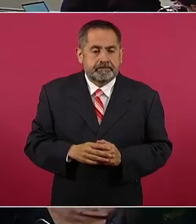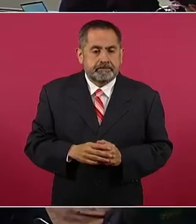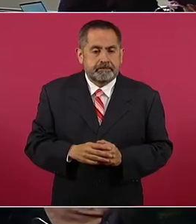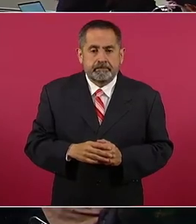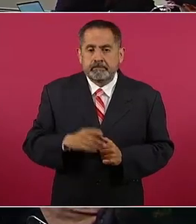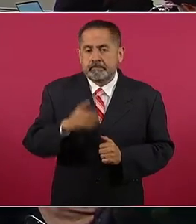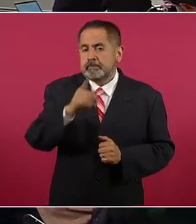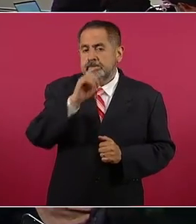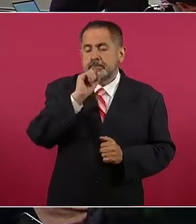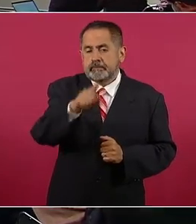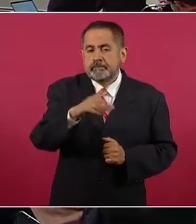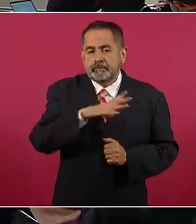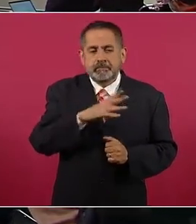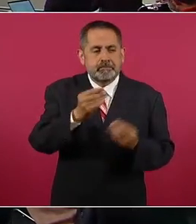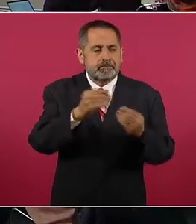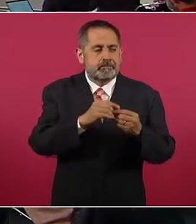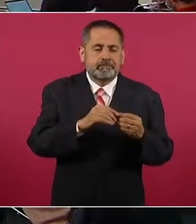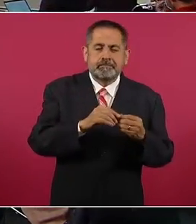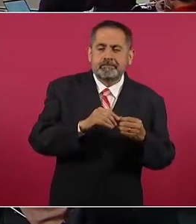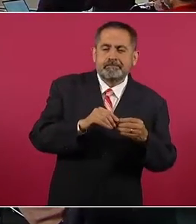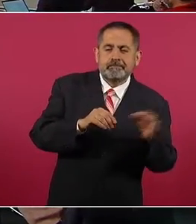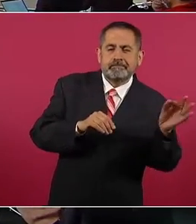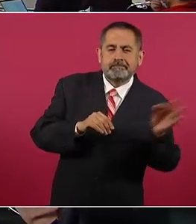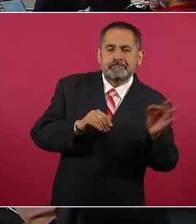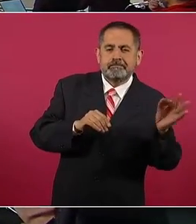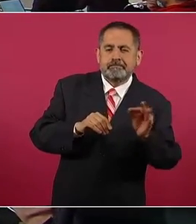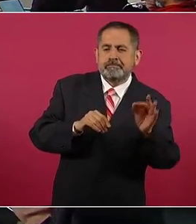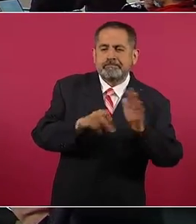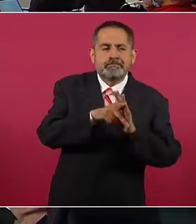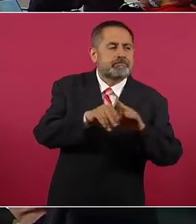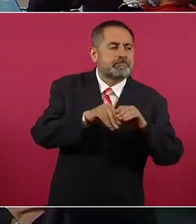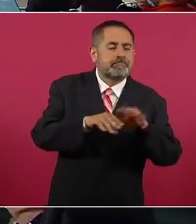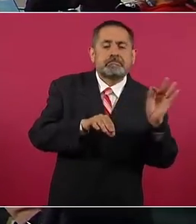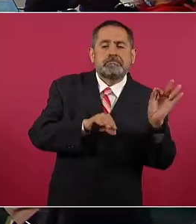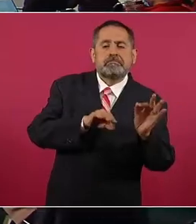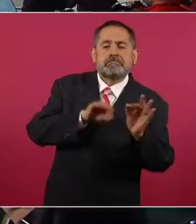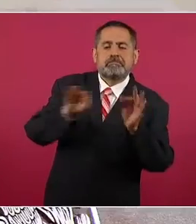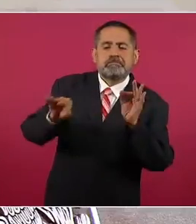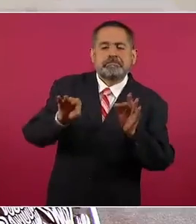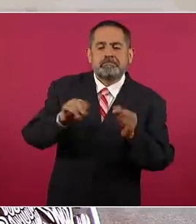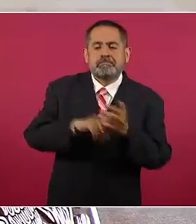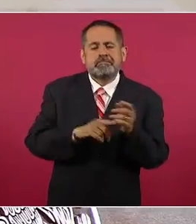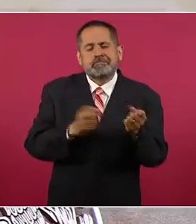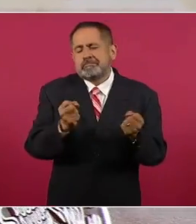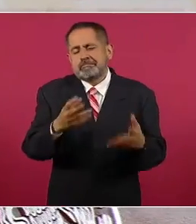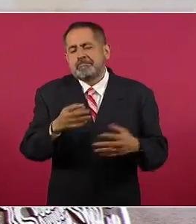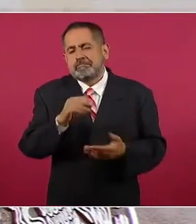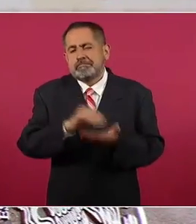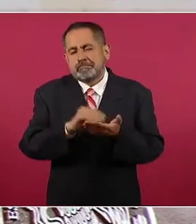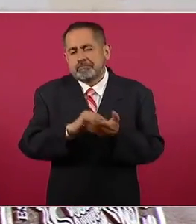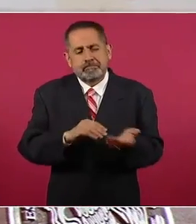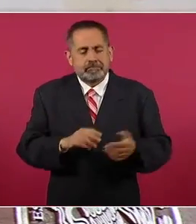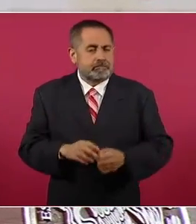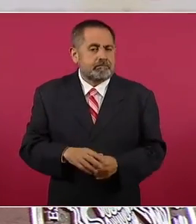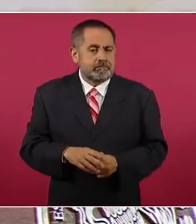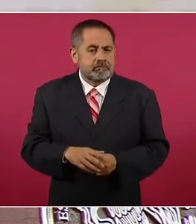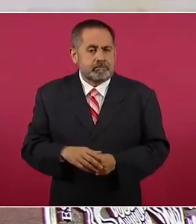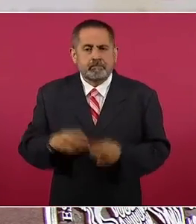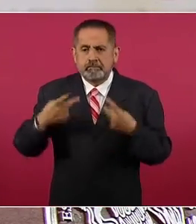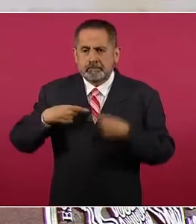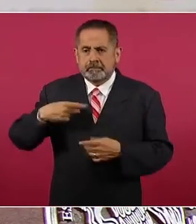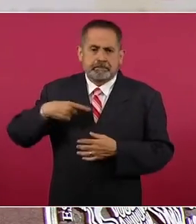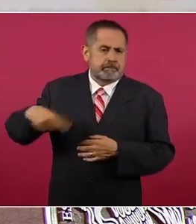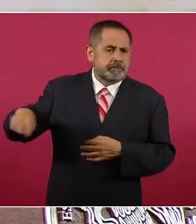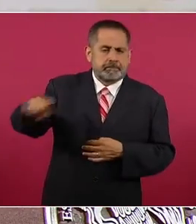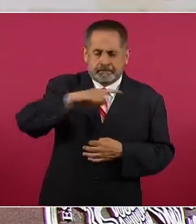hay mucha influencia de los medios todavía. La gente está muy